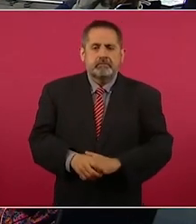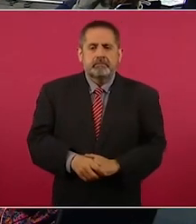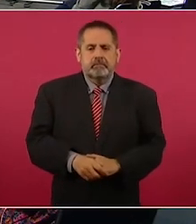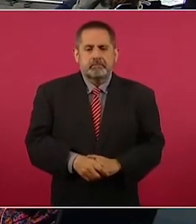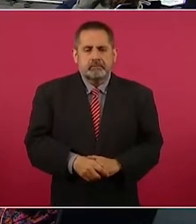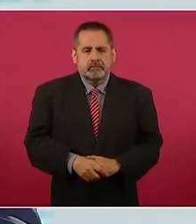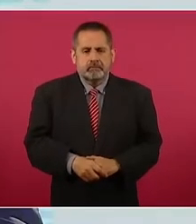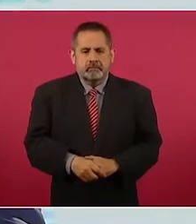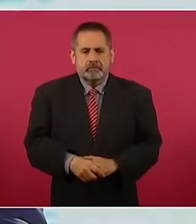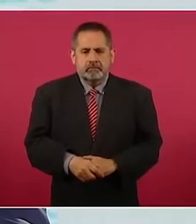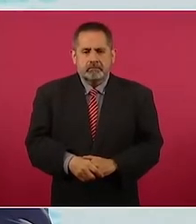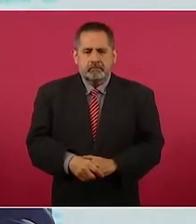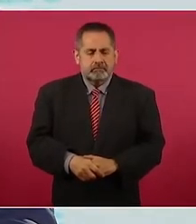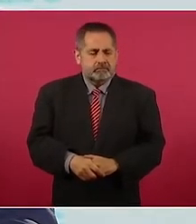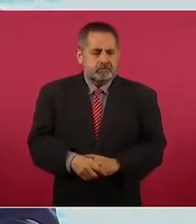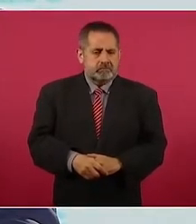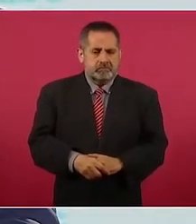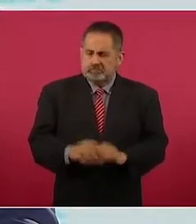Claro,